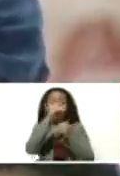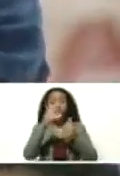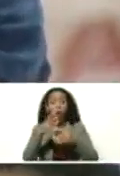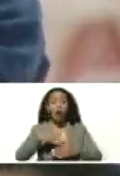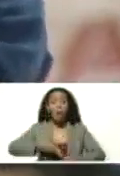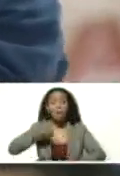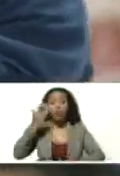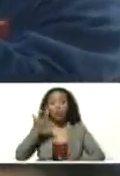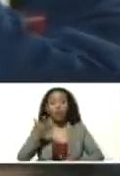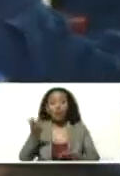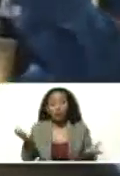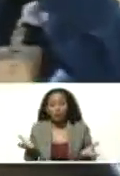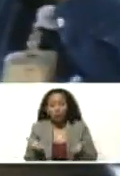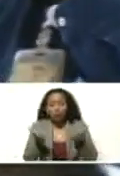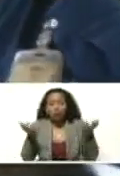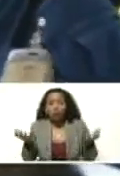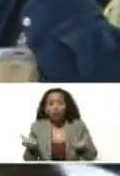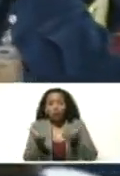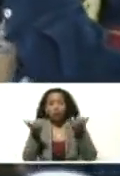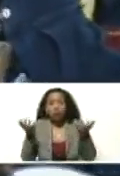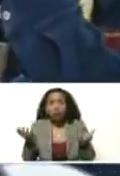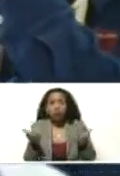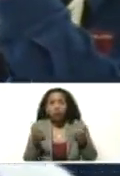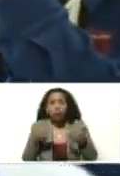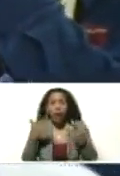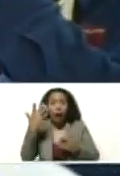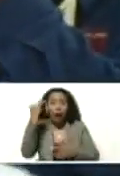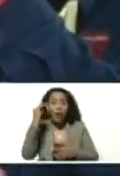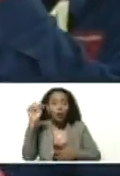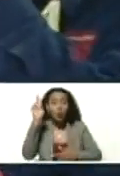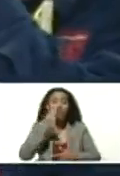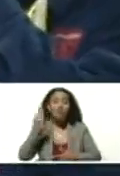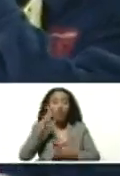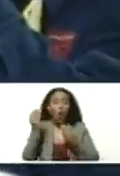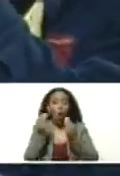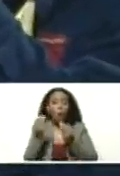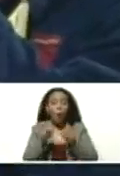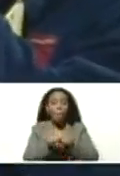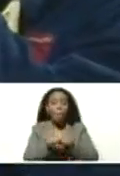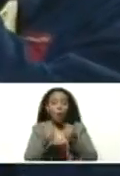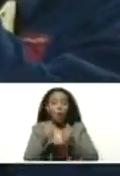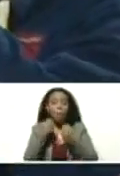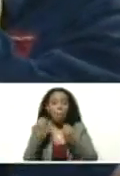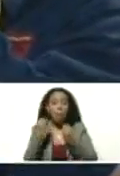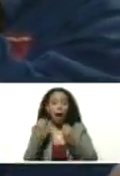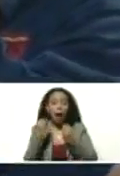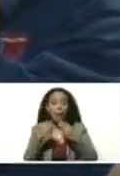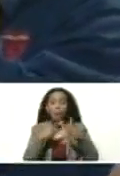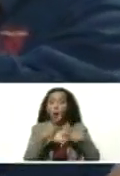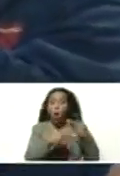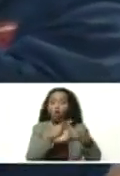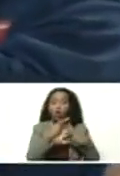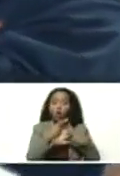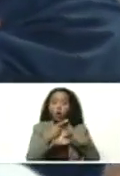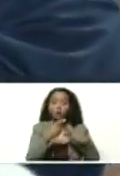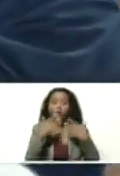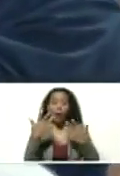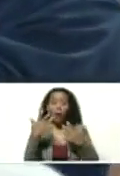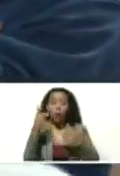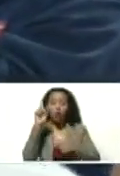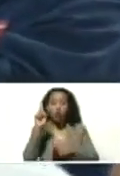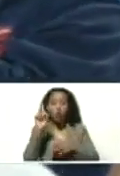un alto grado térmico que permite que tiene utilidad como refractario, justamente para la producción de refractario, que es uno de